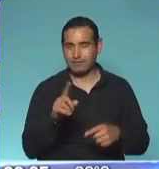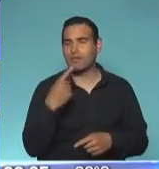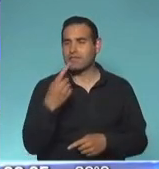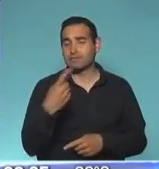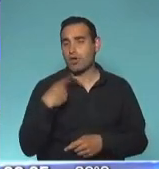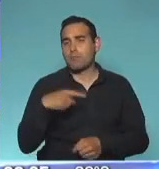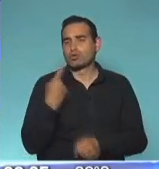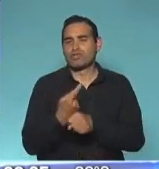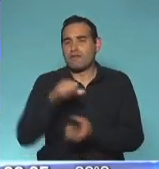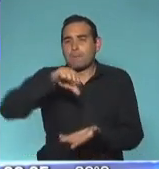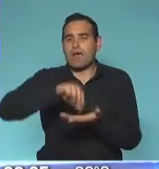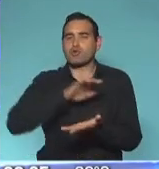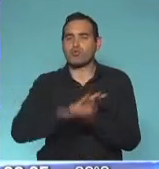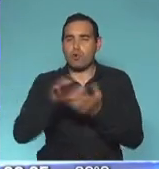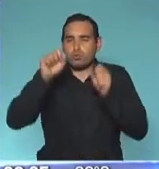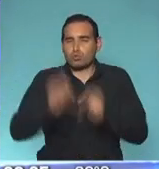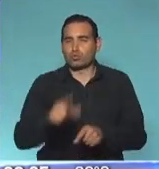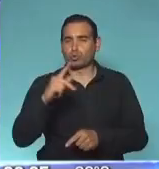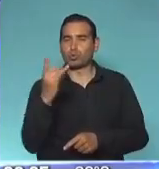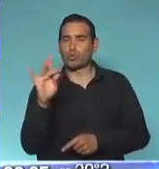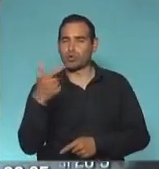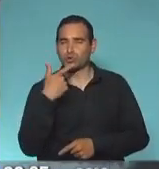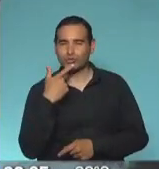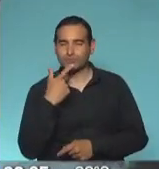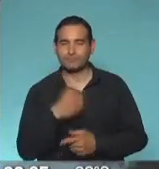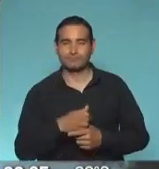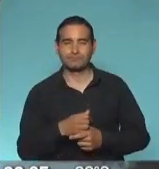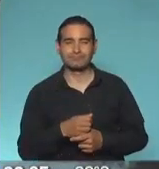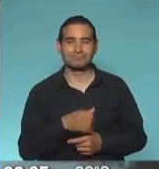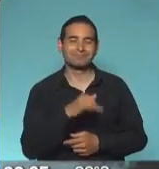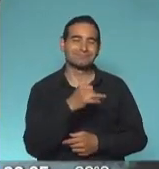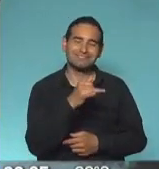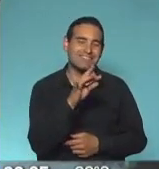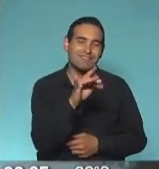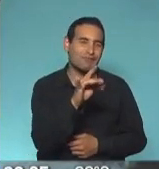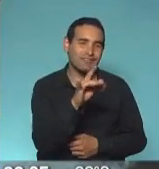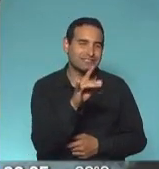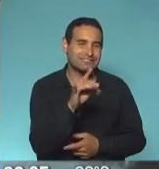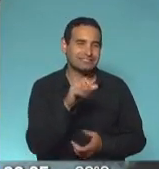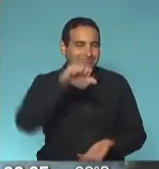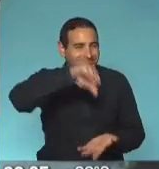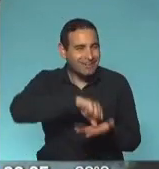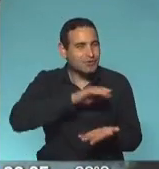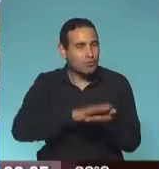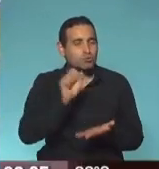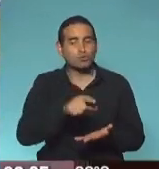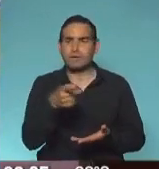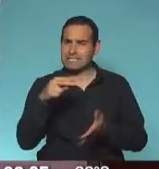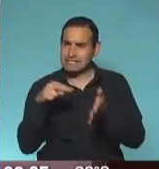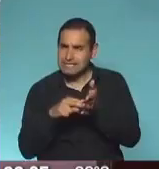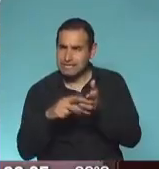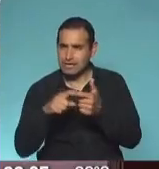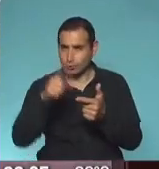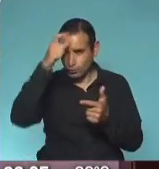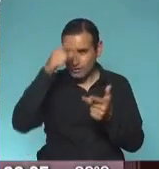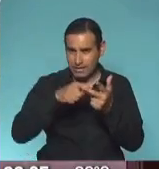de que hubiera una nación kurda entre todos. El maximalismo kurdo yo creo que es complicado. Es decir, hablamos de Siria, Turquía,